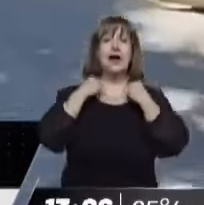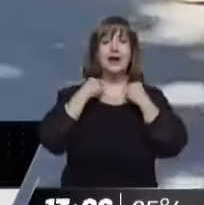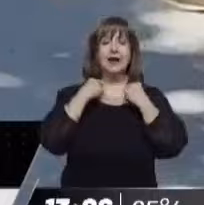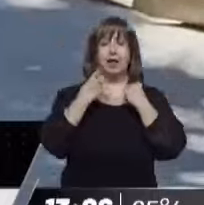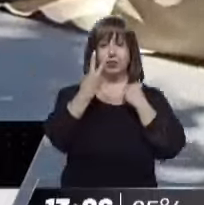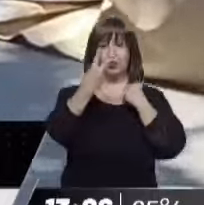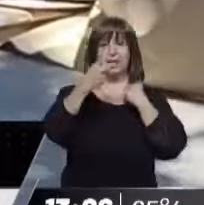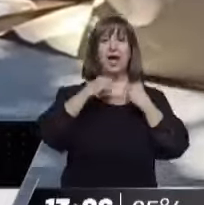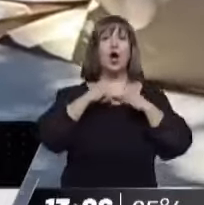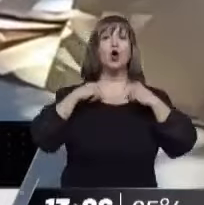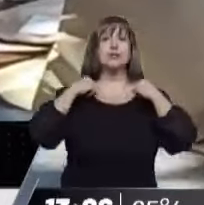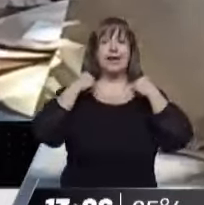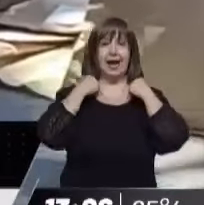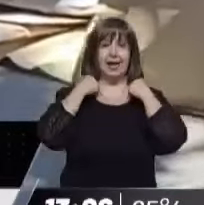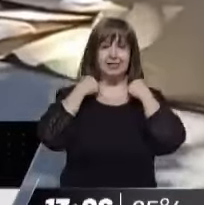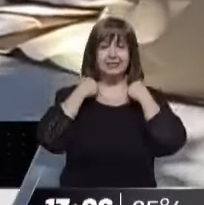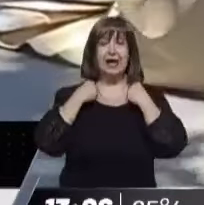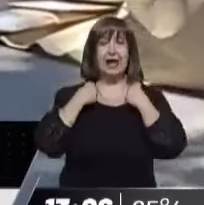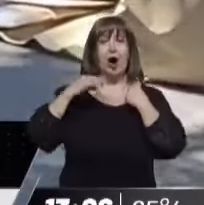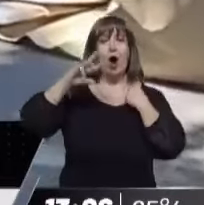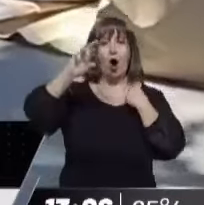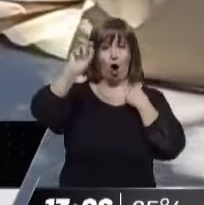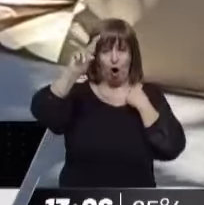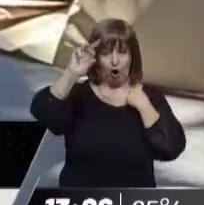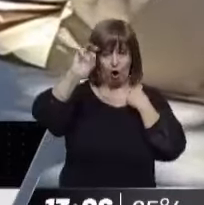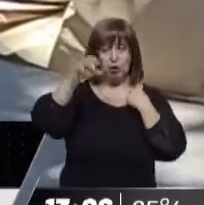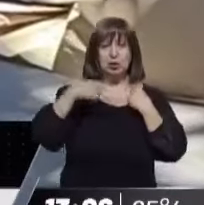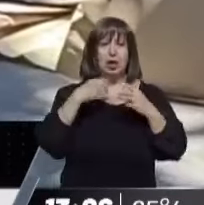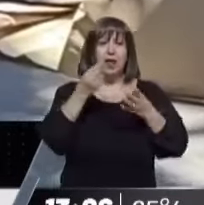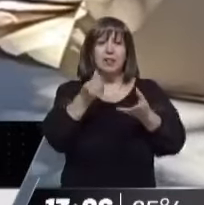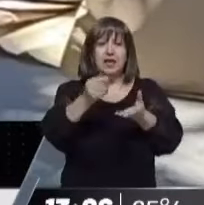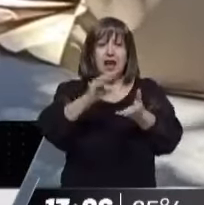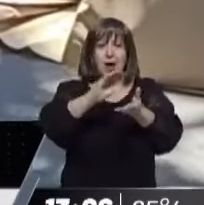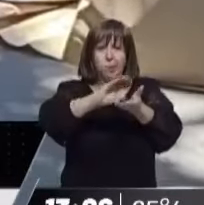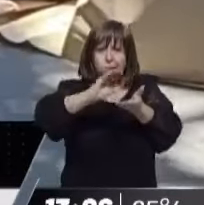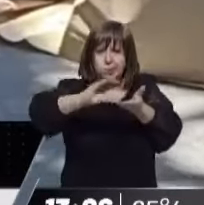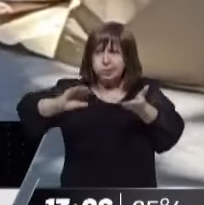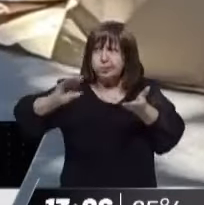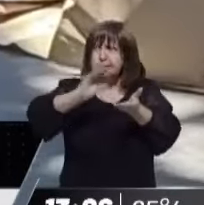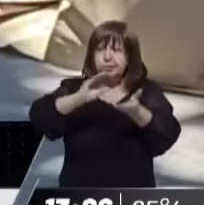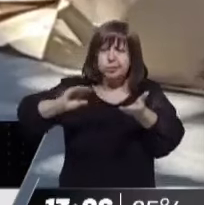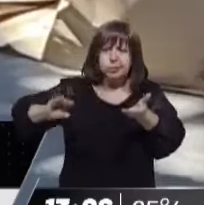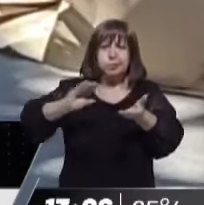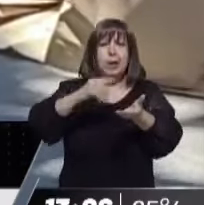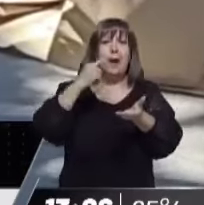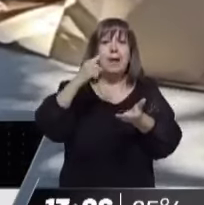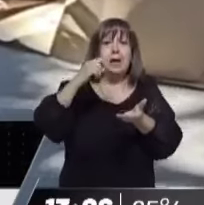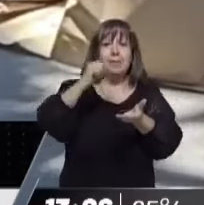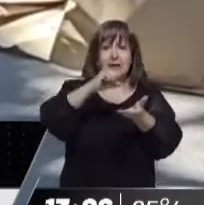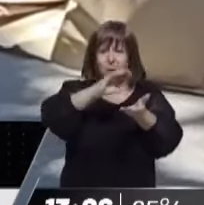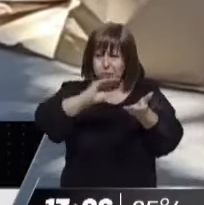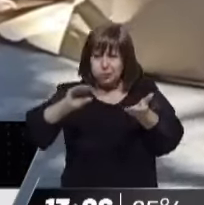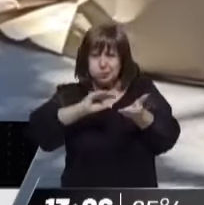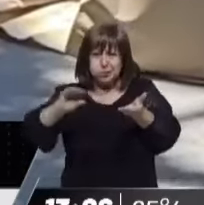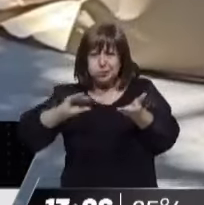tres collares, y después tenemos dinero en esos fajos que tienen billetes de 1.000 pesos,